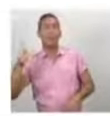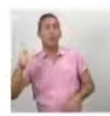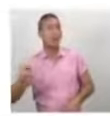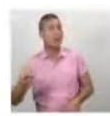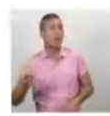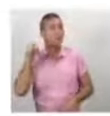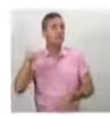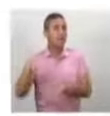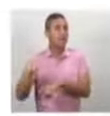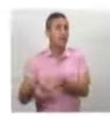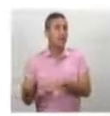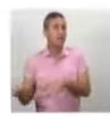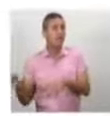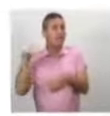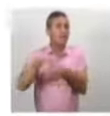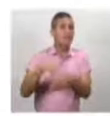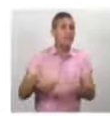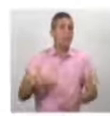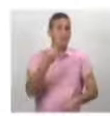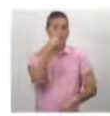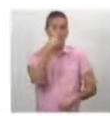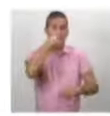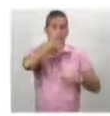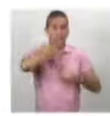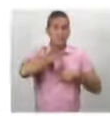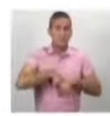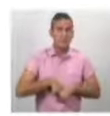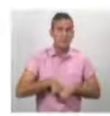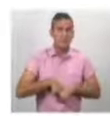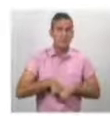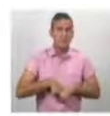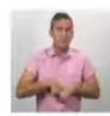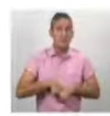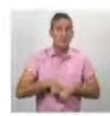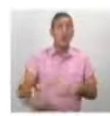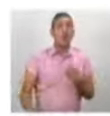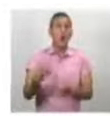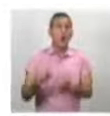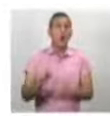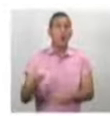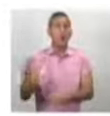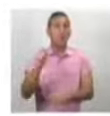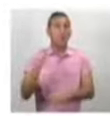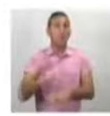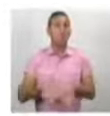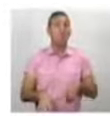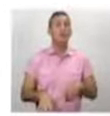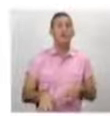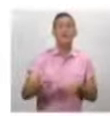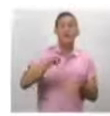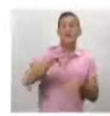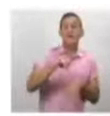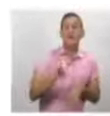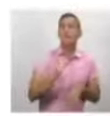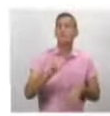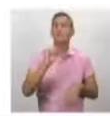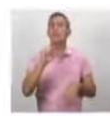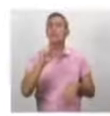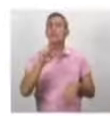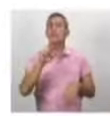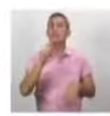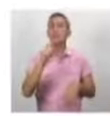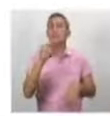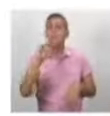estas intervienen en la digestión y almacenan algunas sustancias. Y las mitocondrias son las relacionadas con